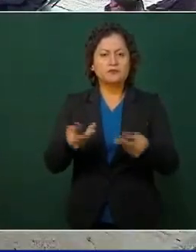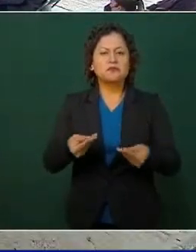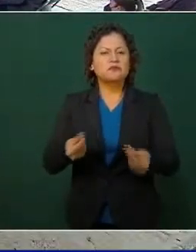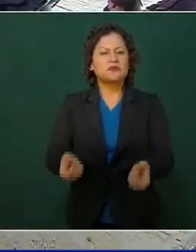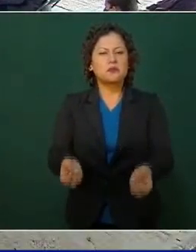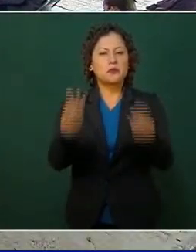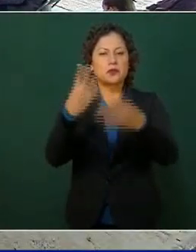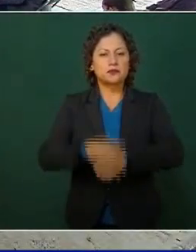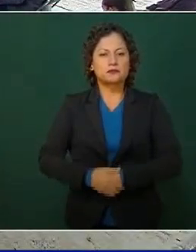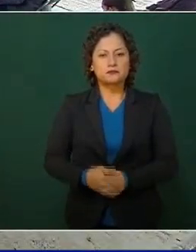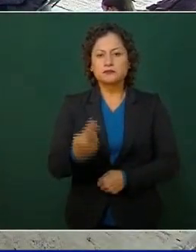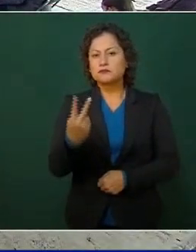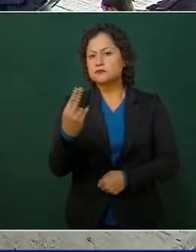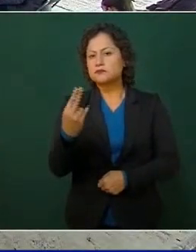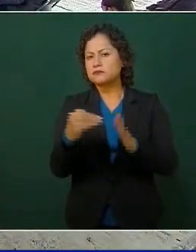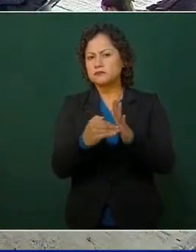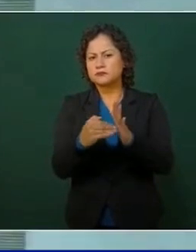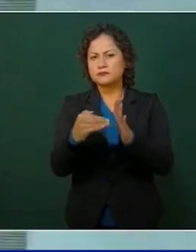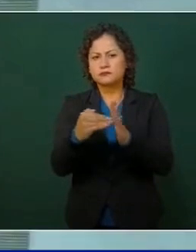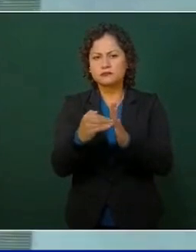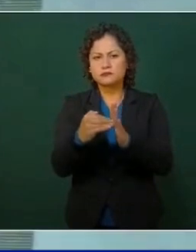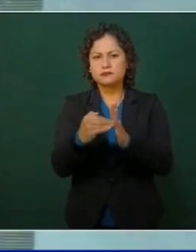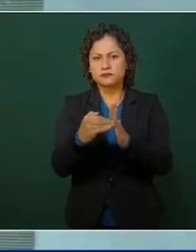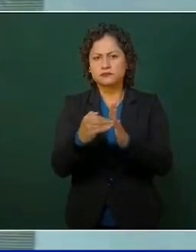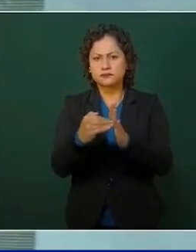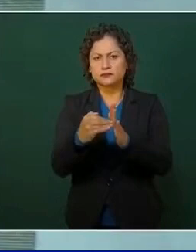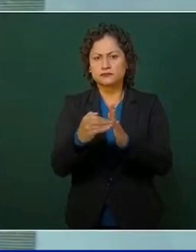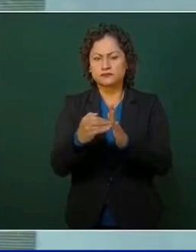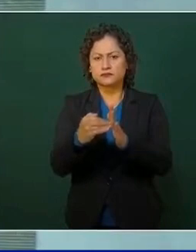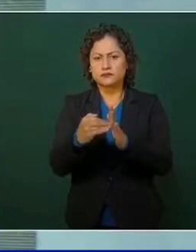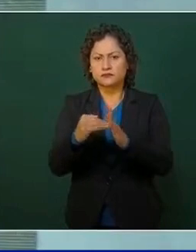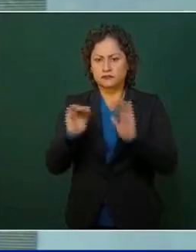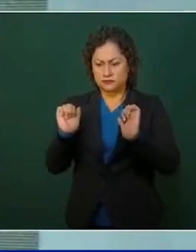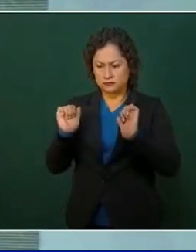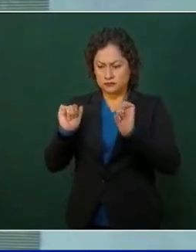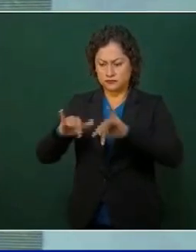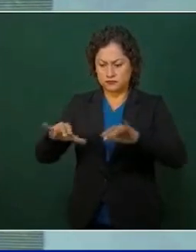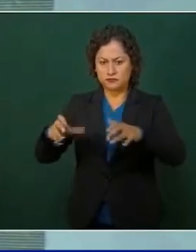25 millones para 120 elementos,